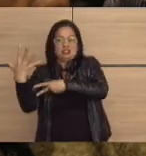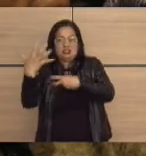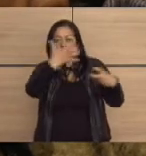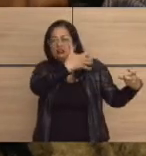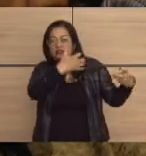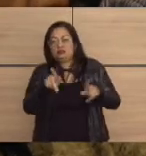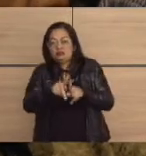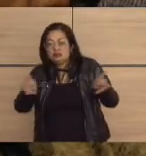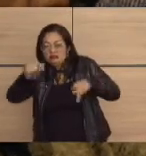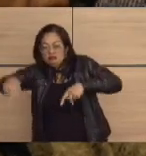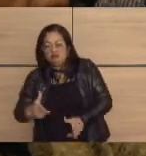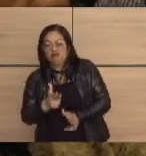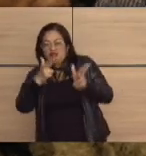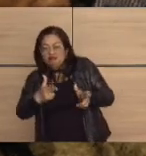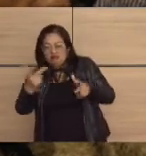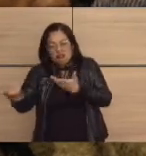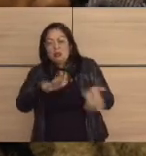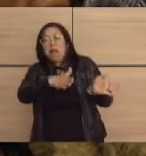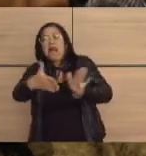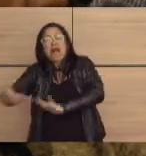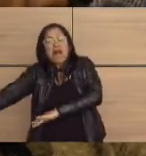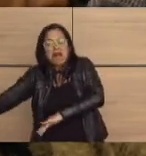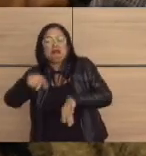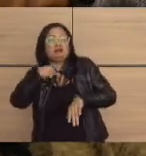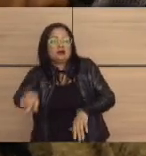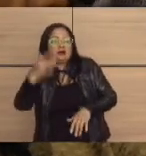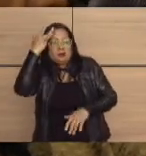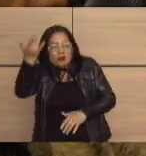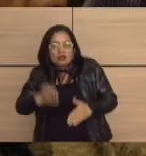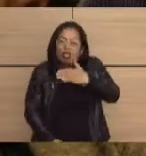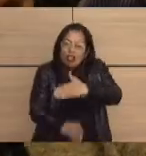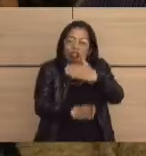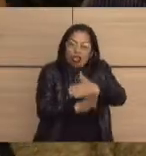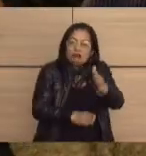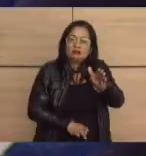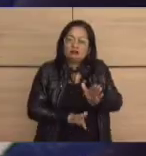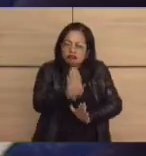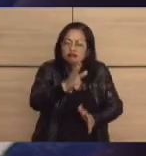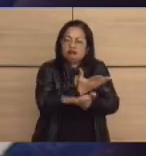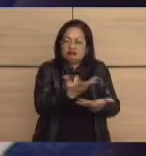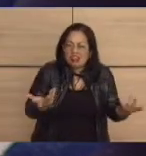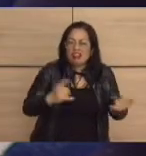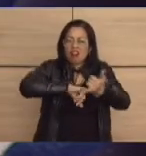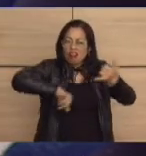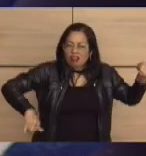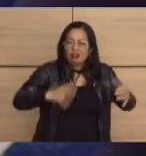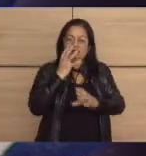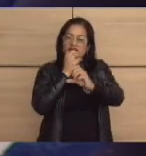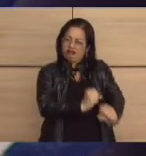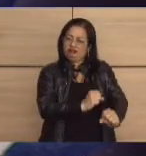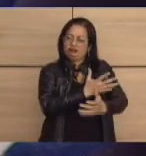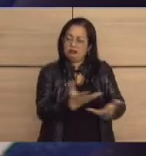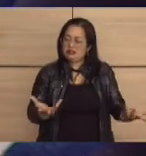manera de resistir el avance de ese imperio español y de esa vocación de reconquista, y porque no habíamos